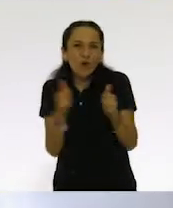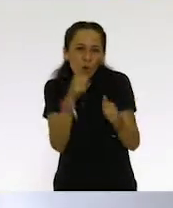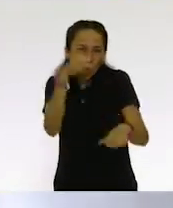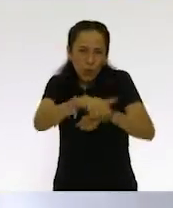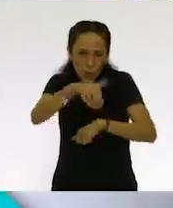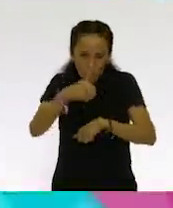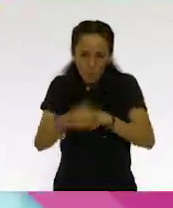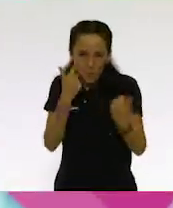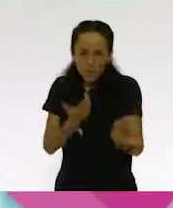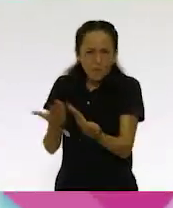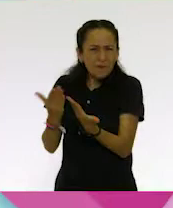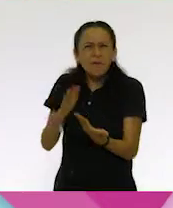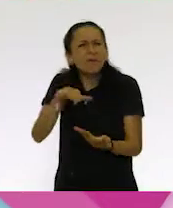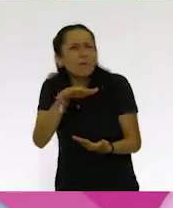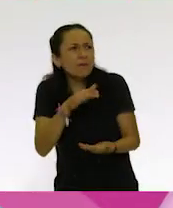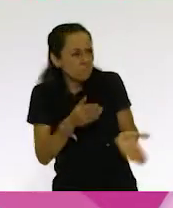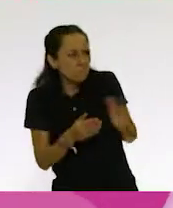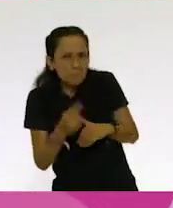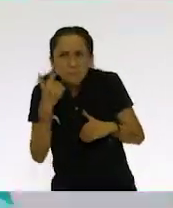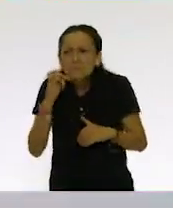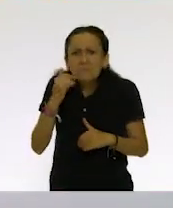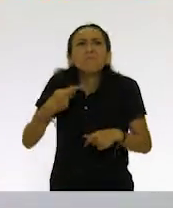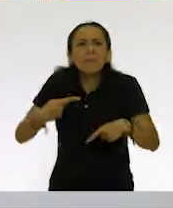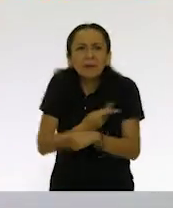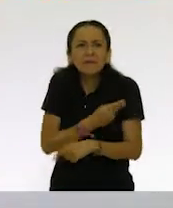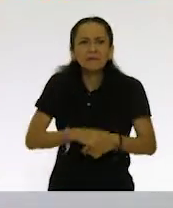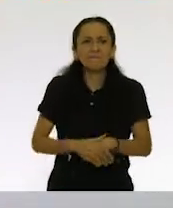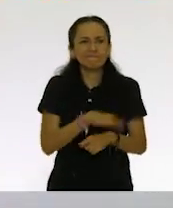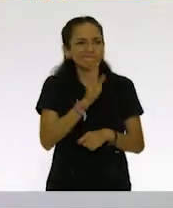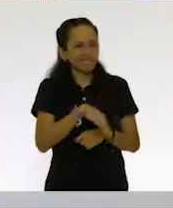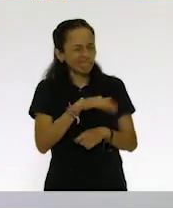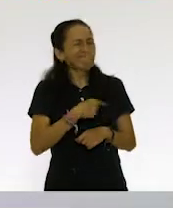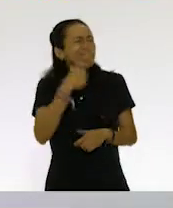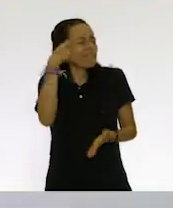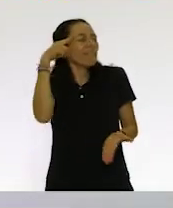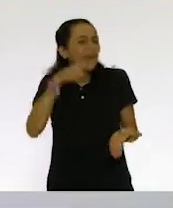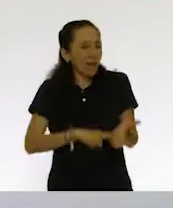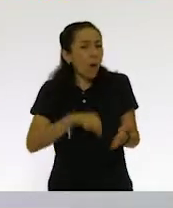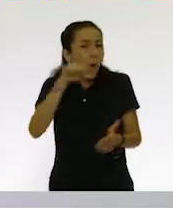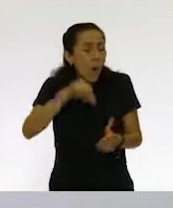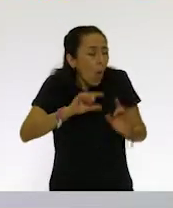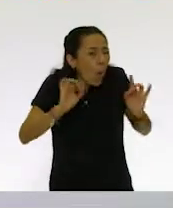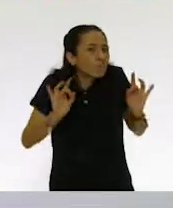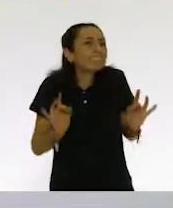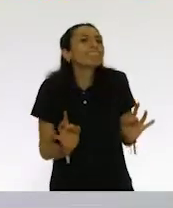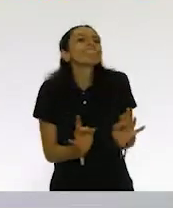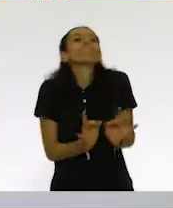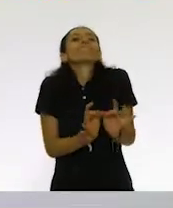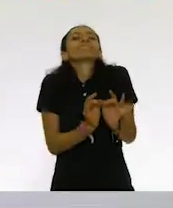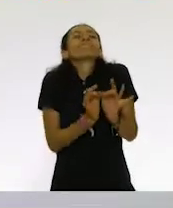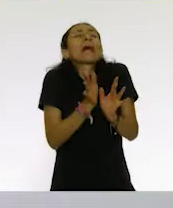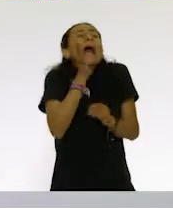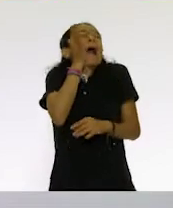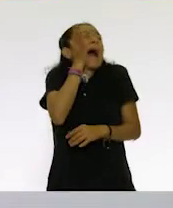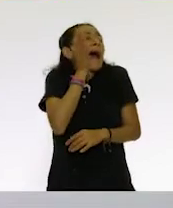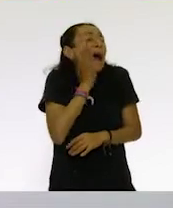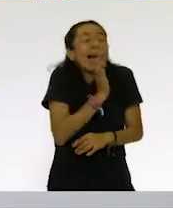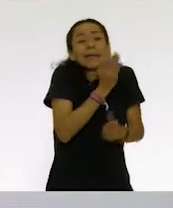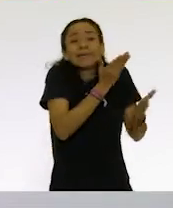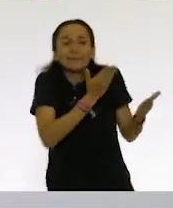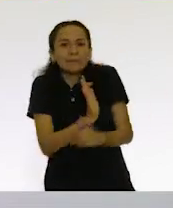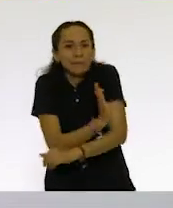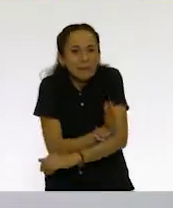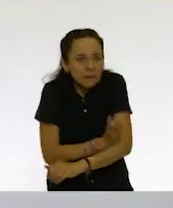pasó? A ver, cuéntame, ¿cómo estuvo? Por cierto, ¿qué creen? Hoy tuve un imprevisto y casi llego con retraso, pero por suerte salí